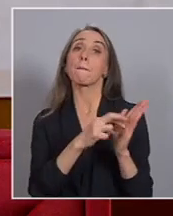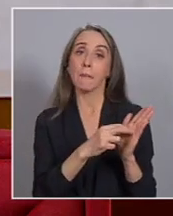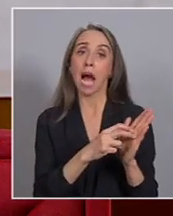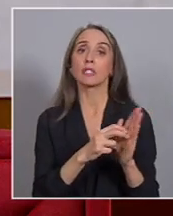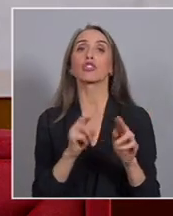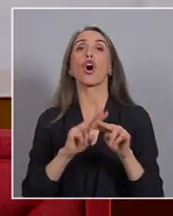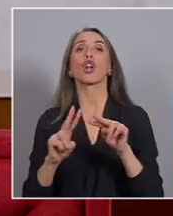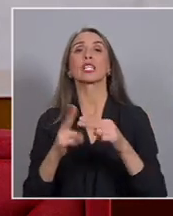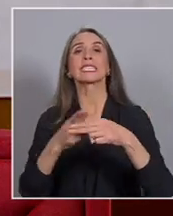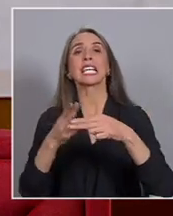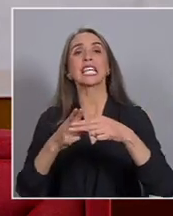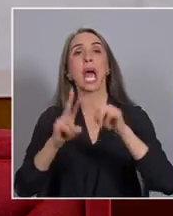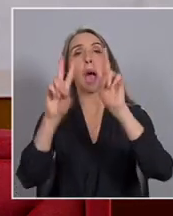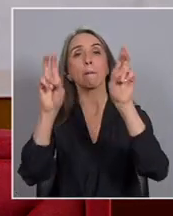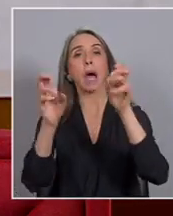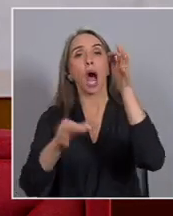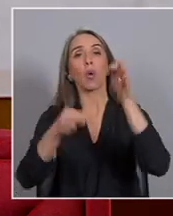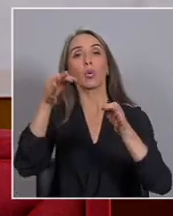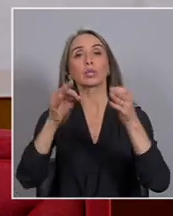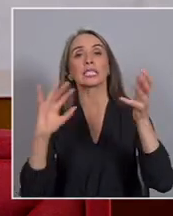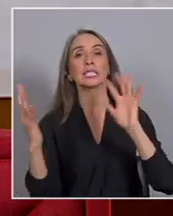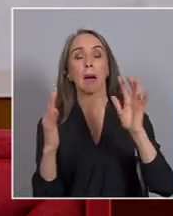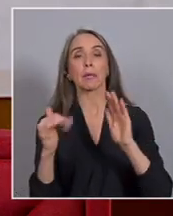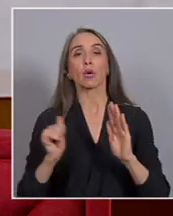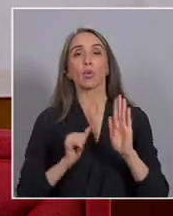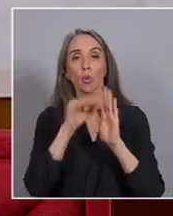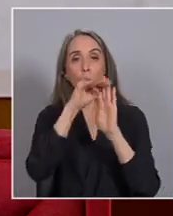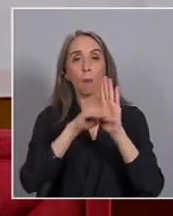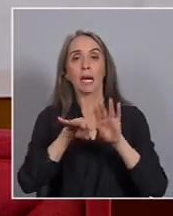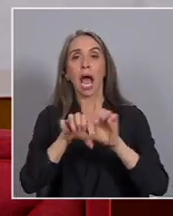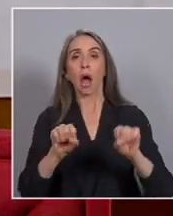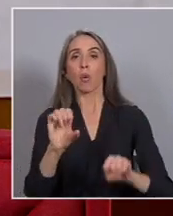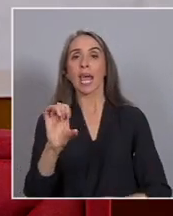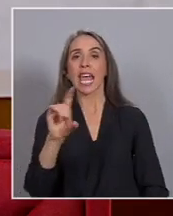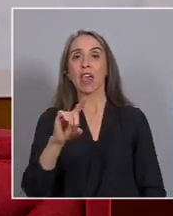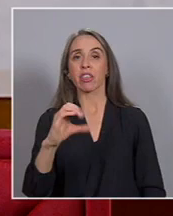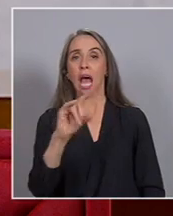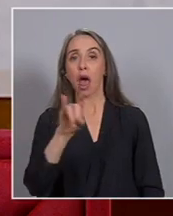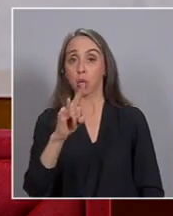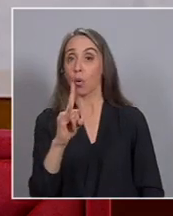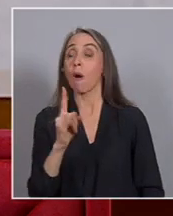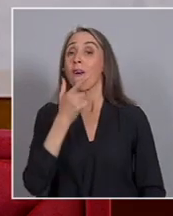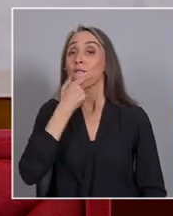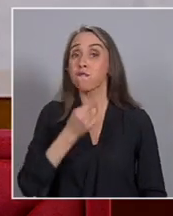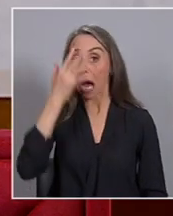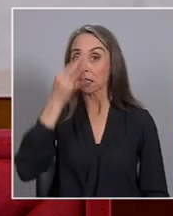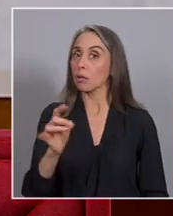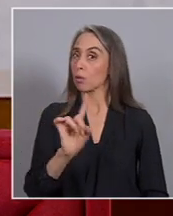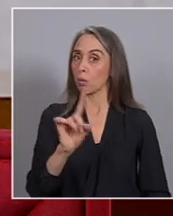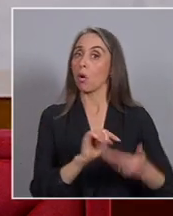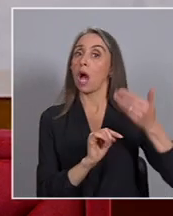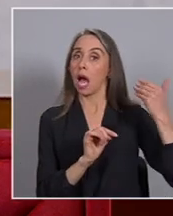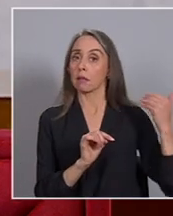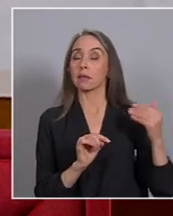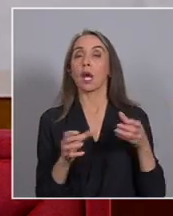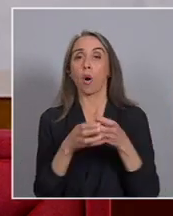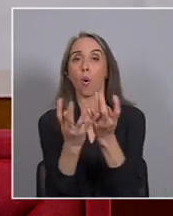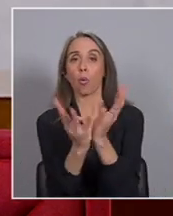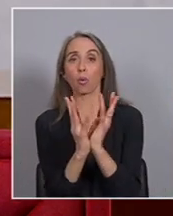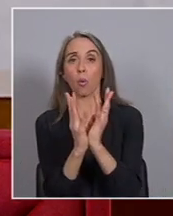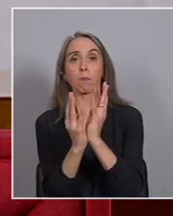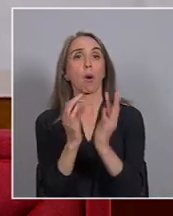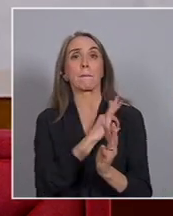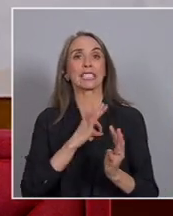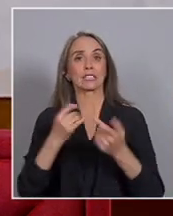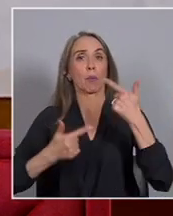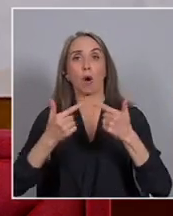la justicia ambiental y la aplicación de los principios del Acuerdo de Escazú. Esta decisión no fue fácil en su momento. Comité político de